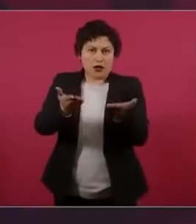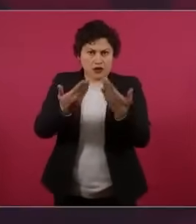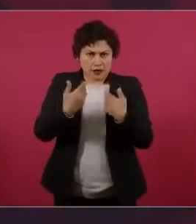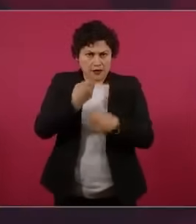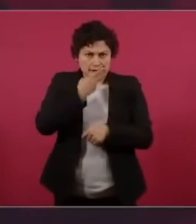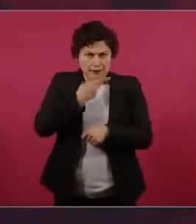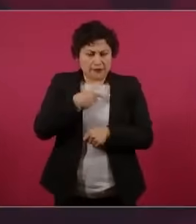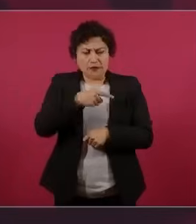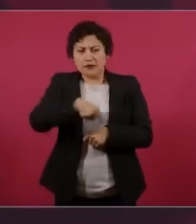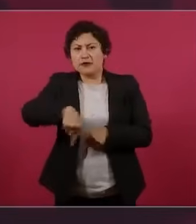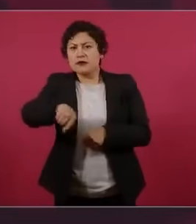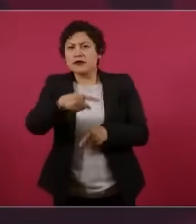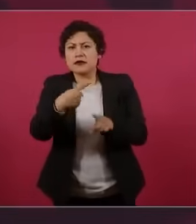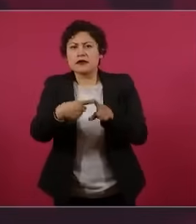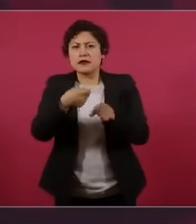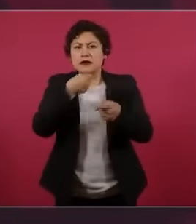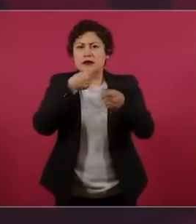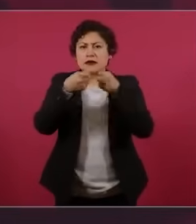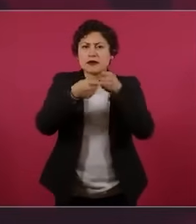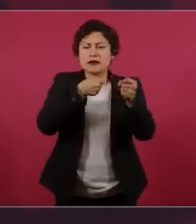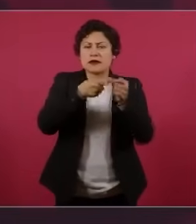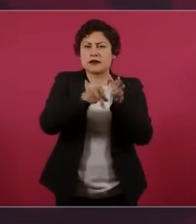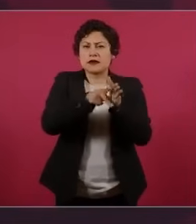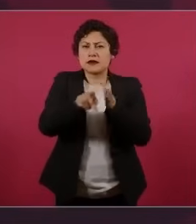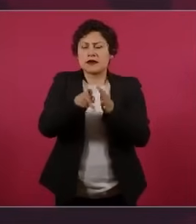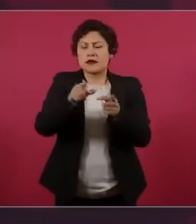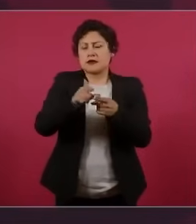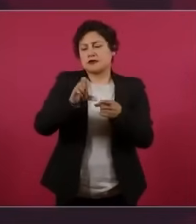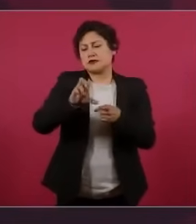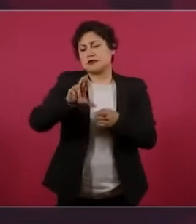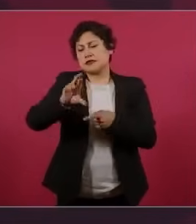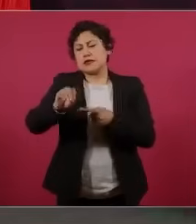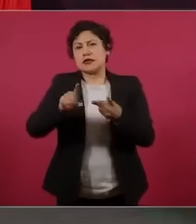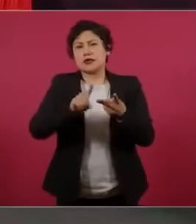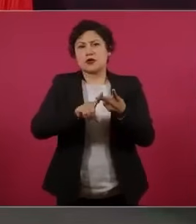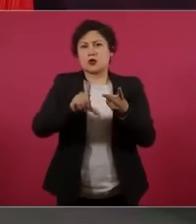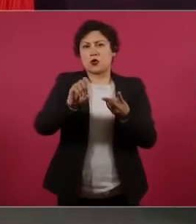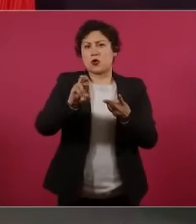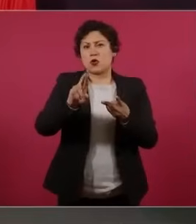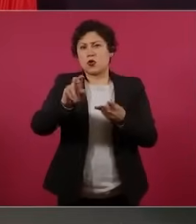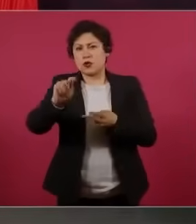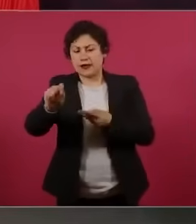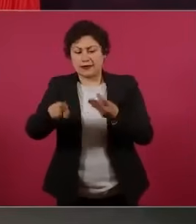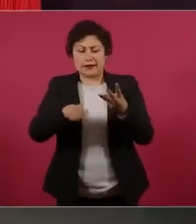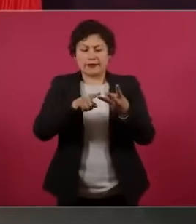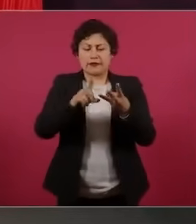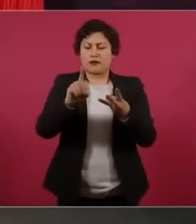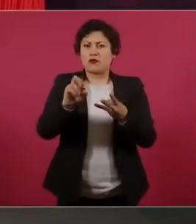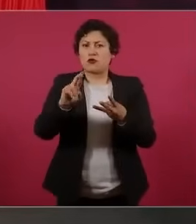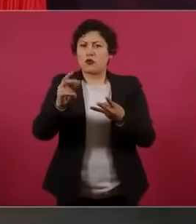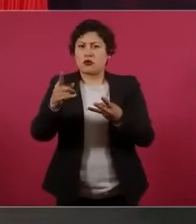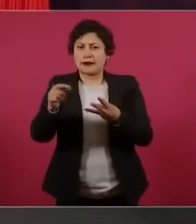ahí Ciro y López Dóriga, Loret,